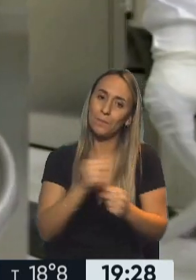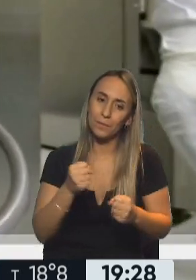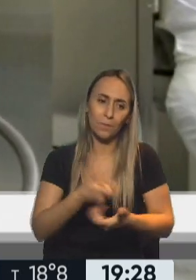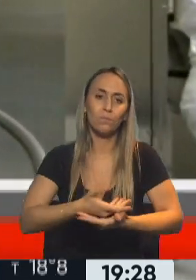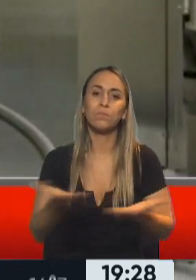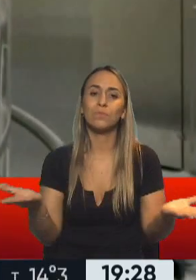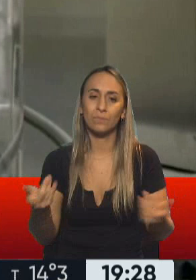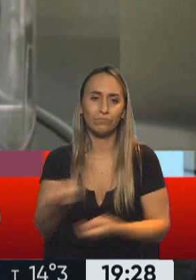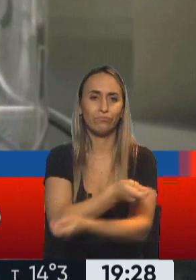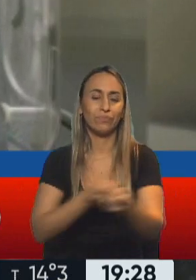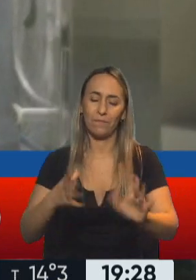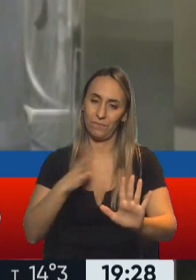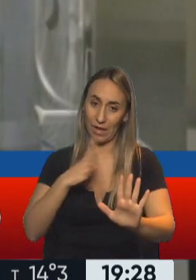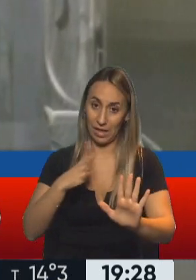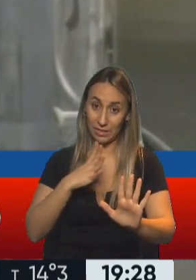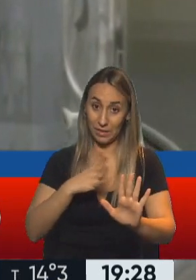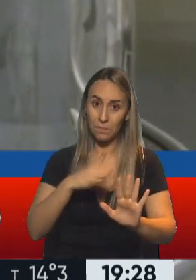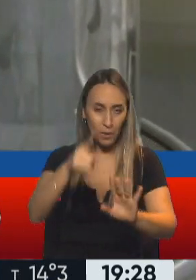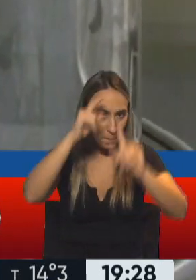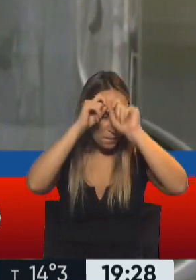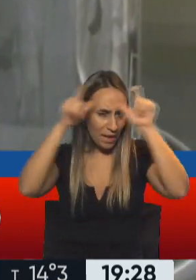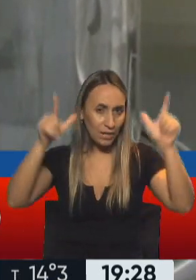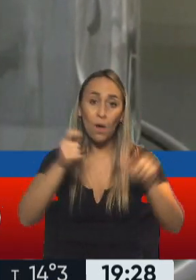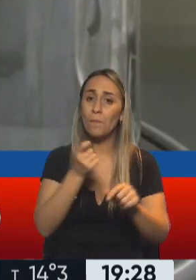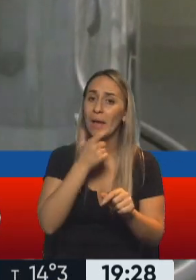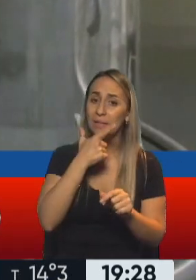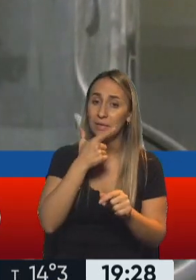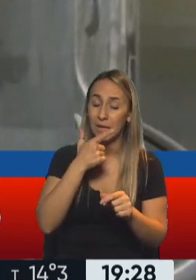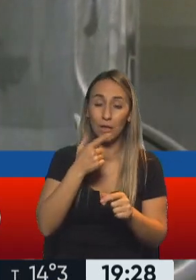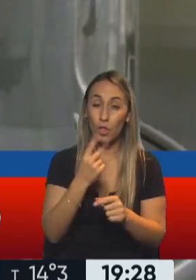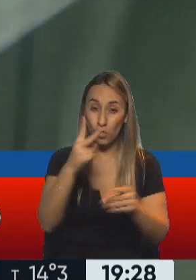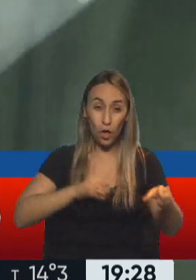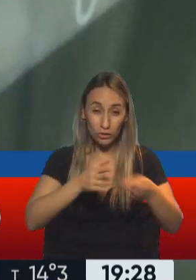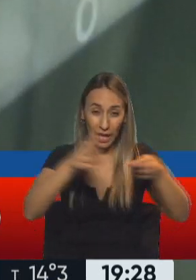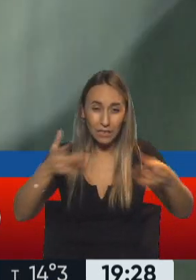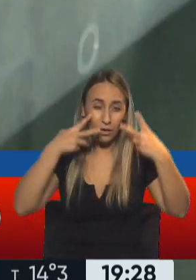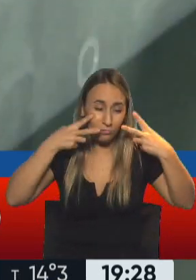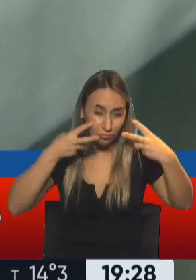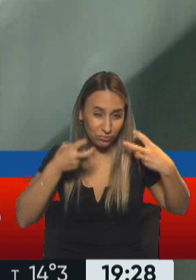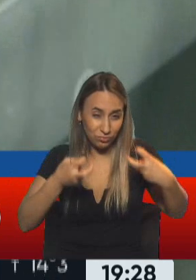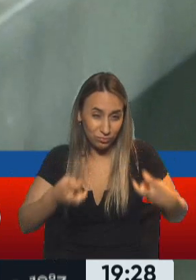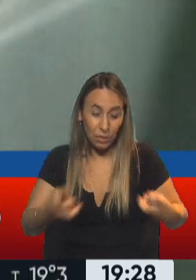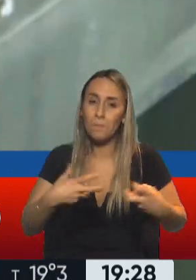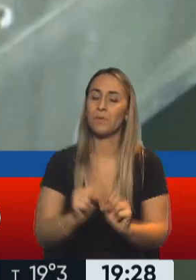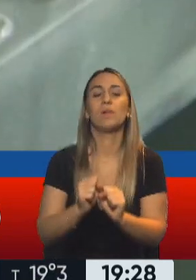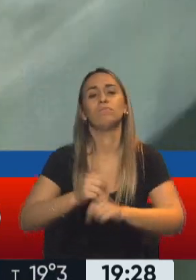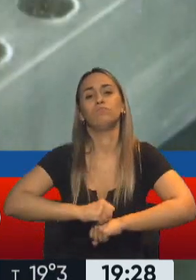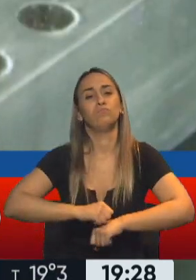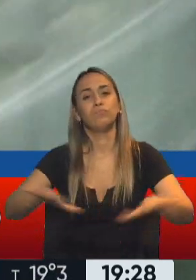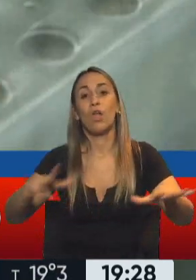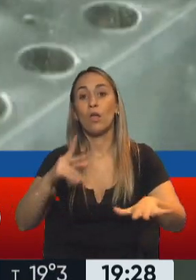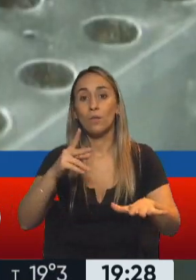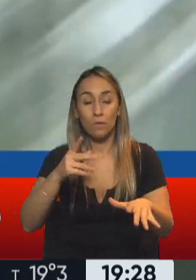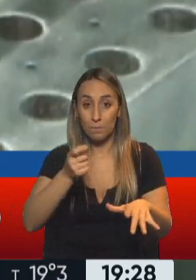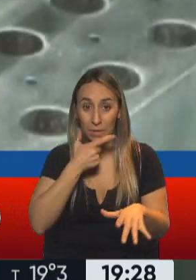el mercado. Pero imagínense que largar una cosa de estas en 2 años ha sido un avance. Y quiere decir, una